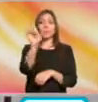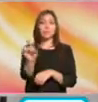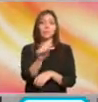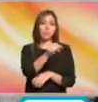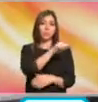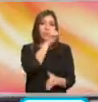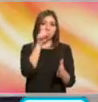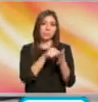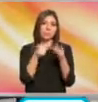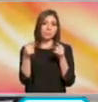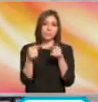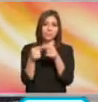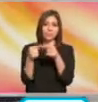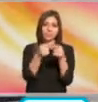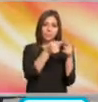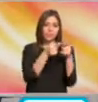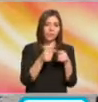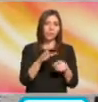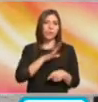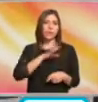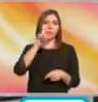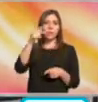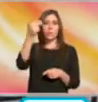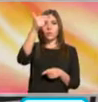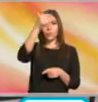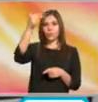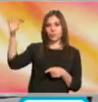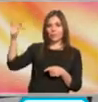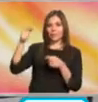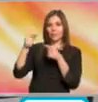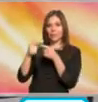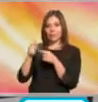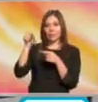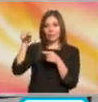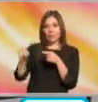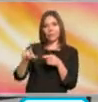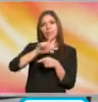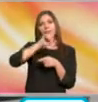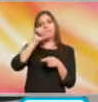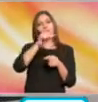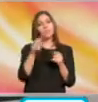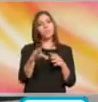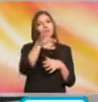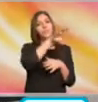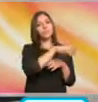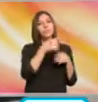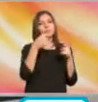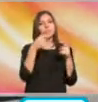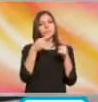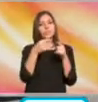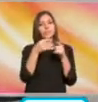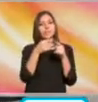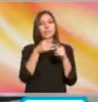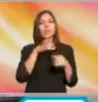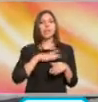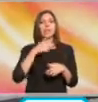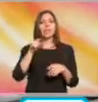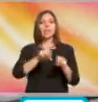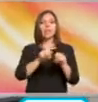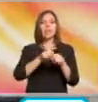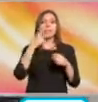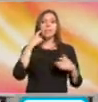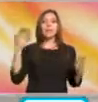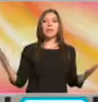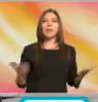las esquinas, ¿qué cree? En una esquina estaba un hotel y en el otro espacio estaba un salón de baile muy famoso de esos para bailar